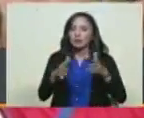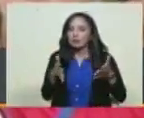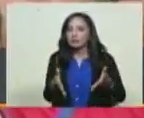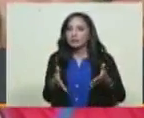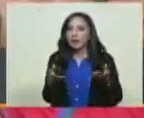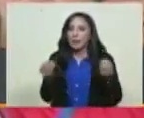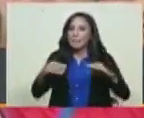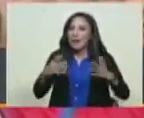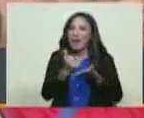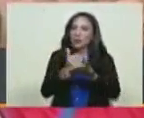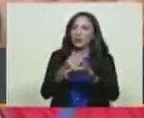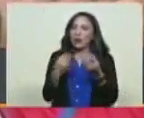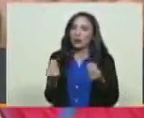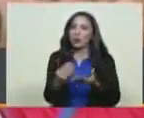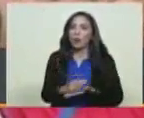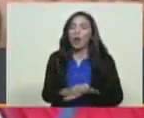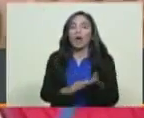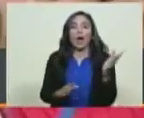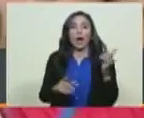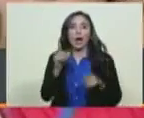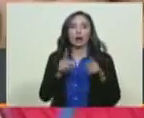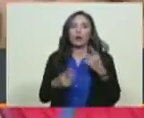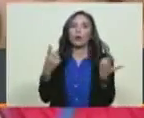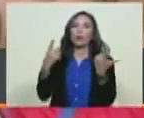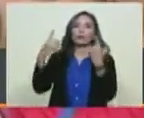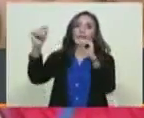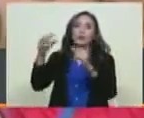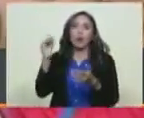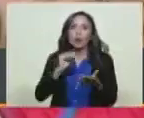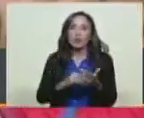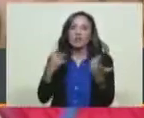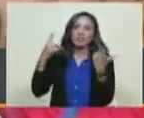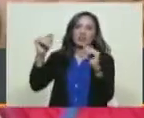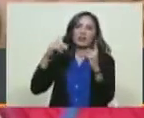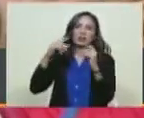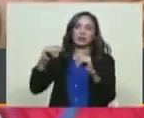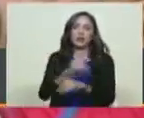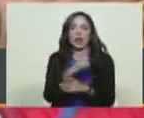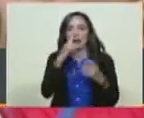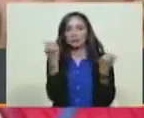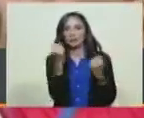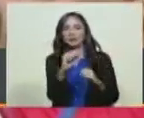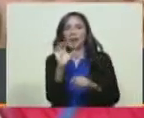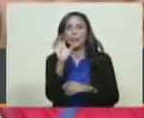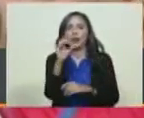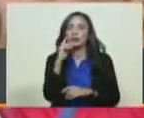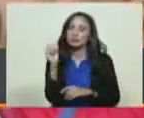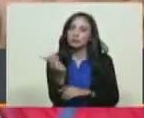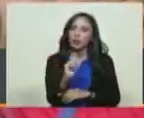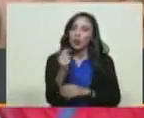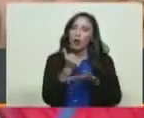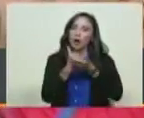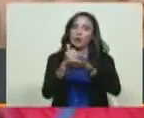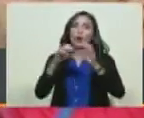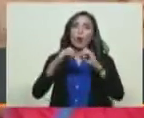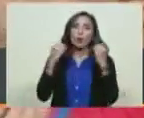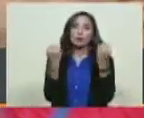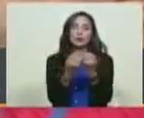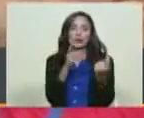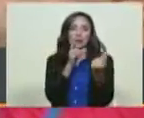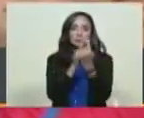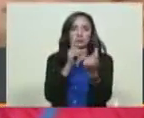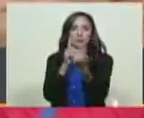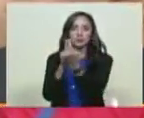evitar que nuestros compañeros salgan en la patria tenemos que ayudar crear oficinas de ayuda a